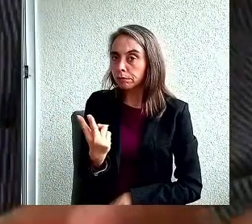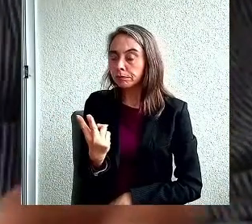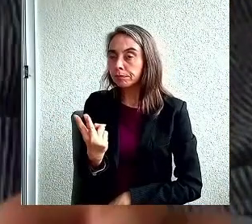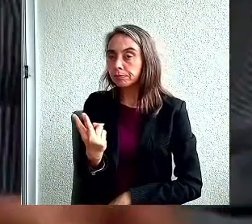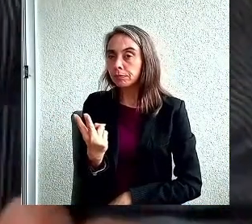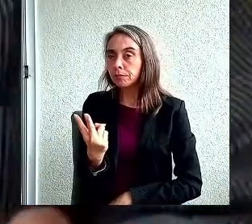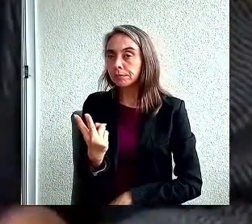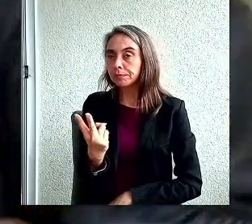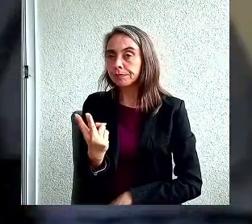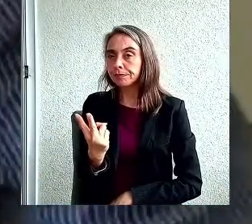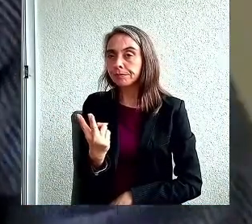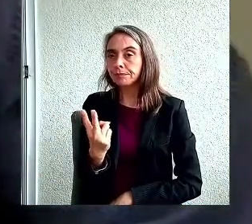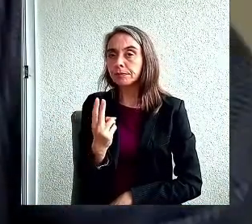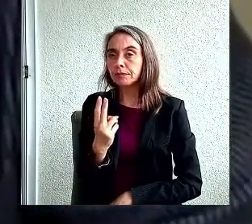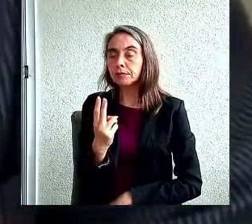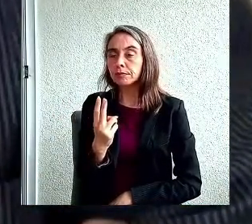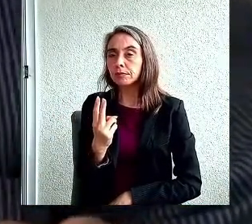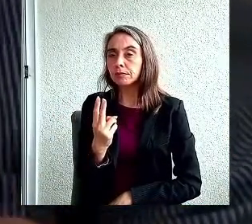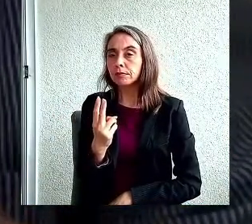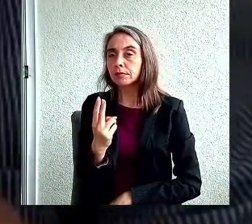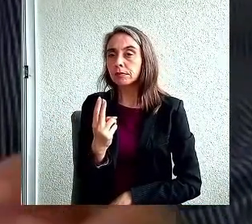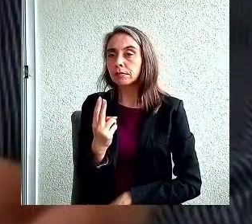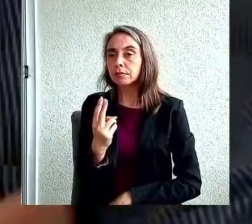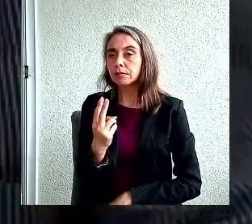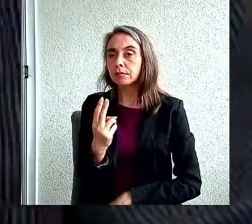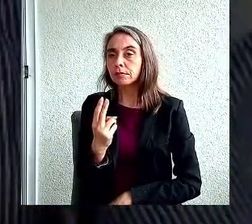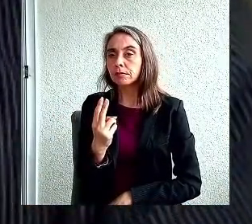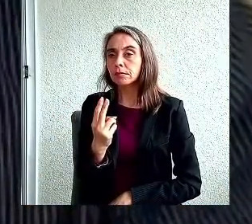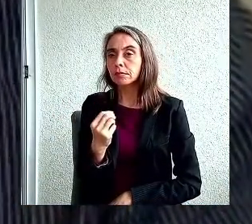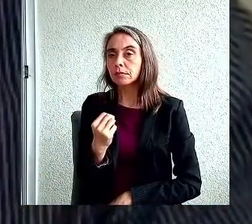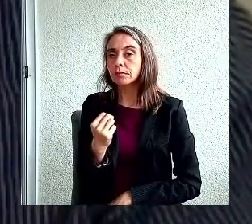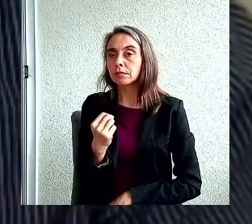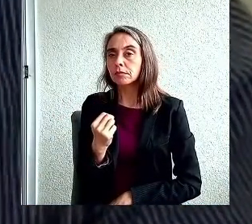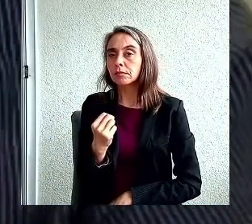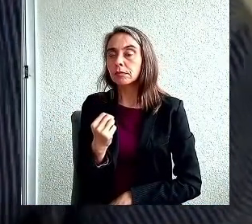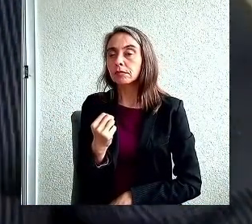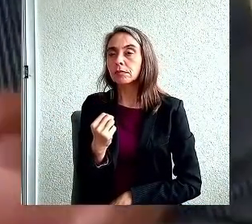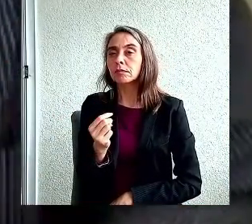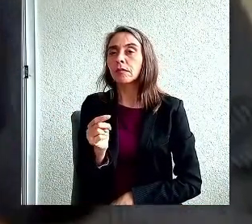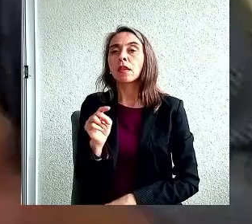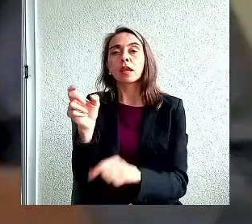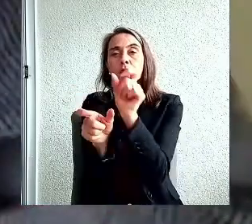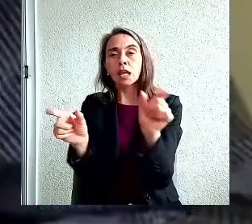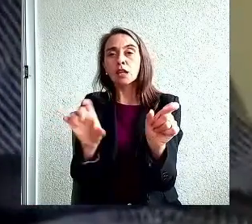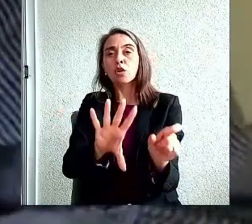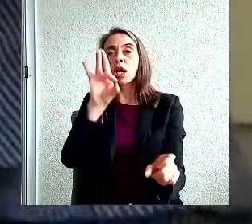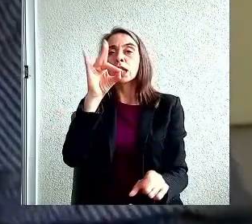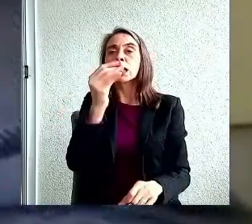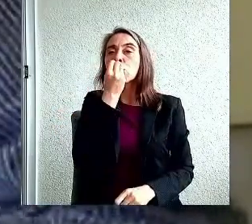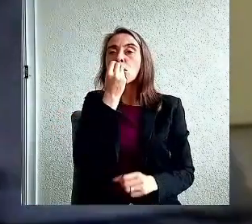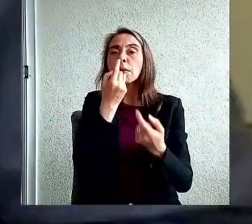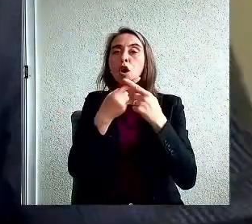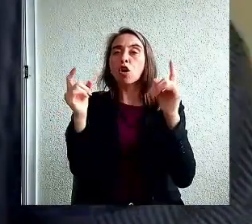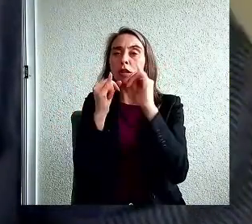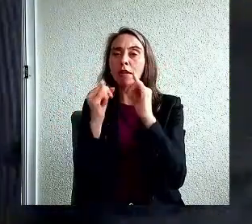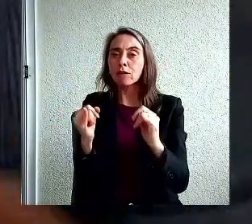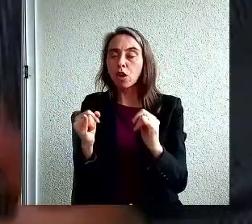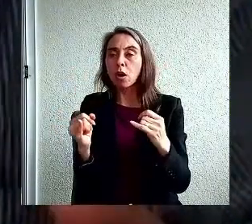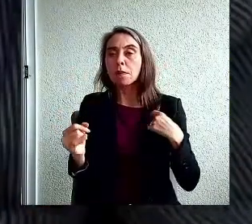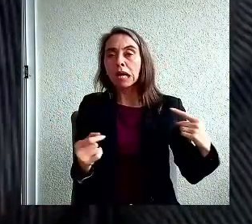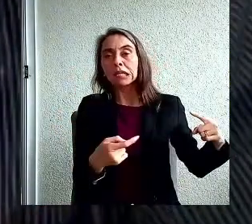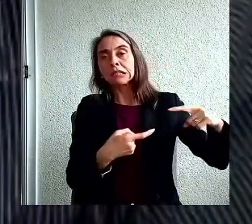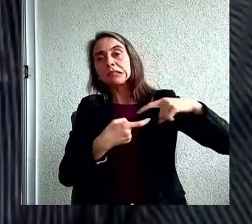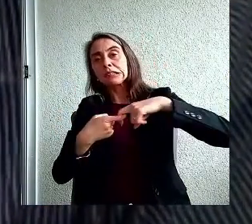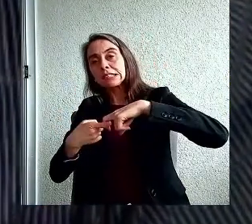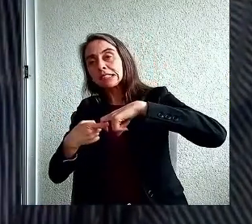forma distinta, y ahí uno tiene que ir acoplándose detrás, a moverse de forma distinta. Son todos pequeños granitos de arena, te